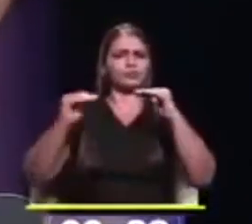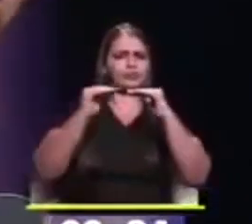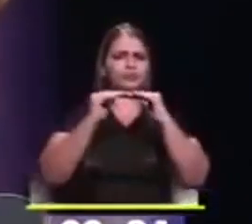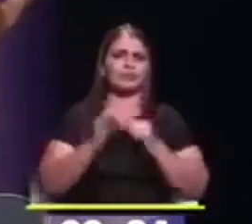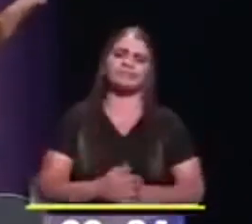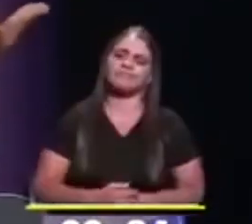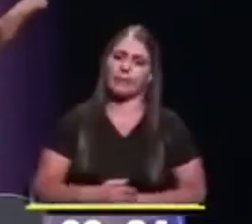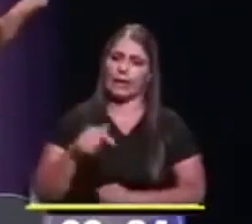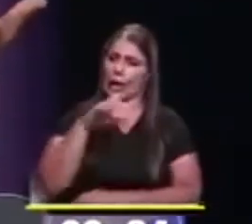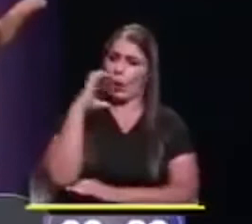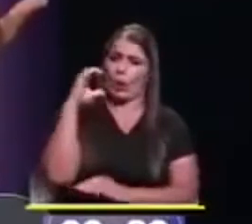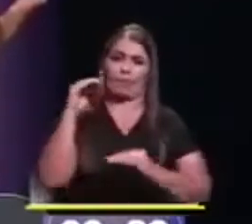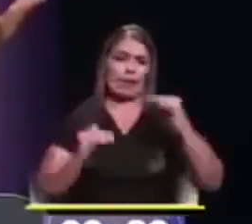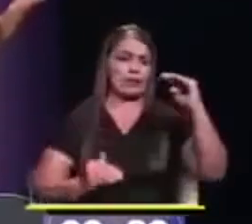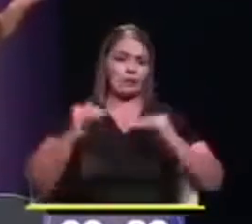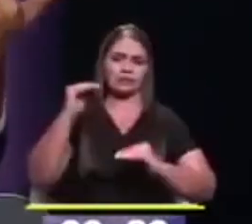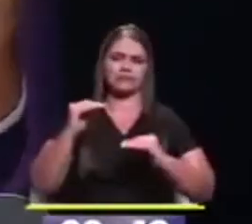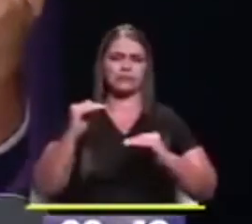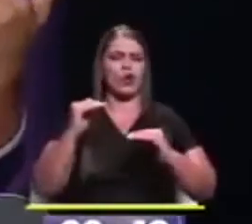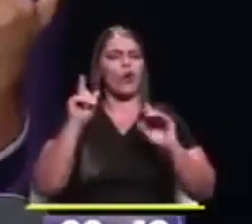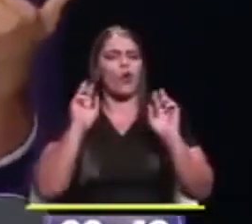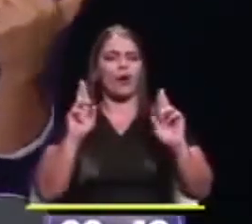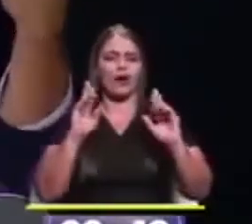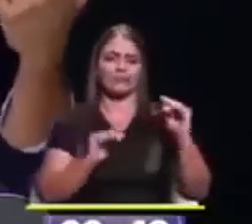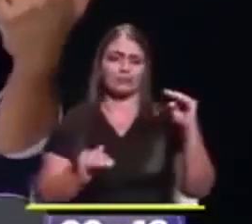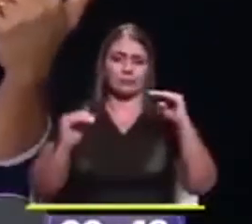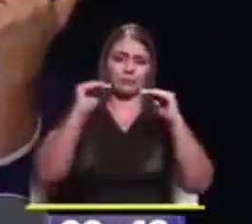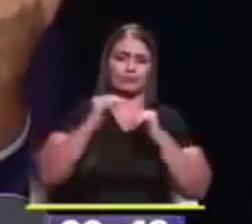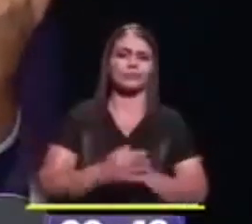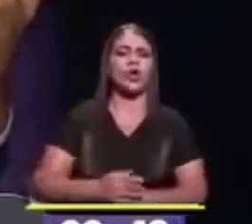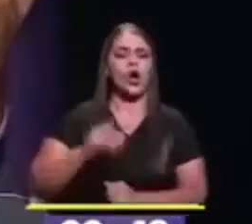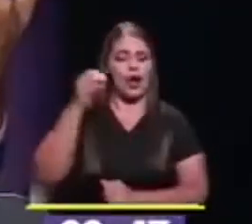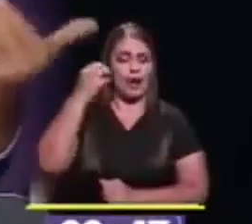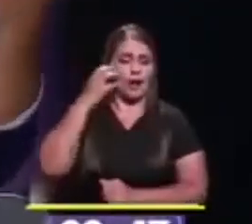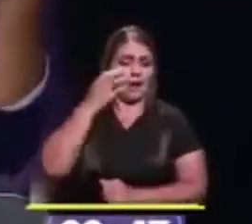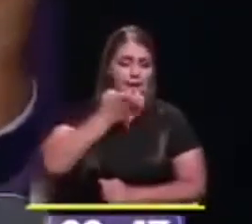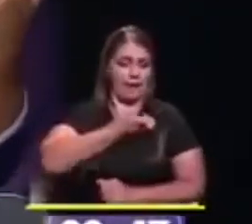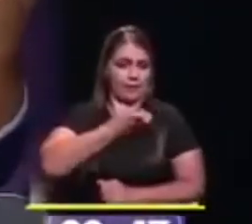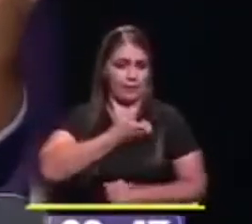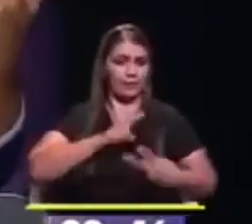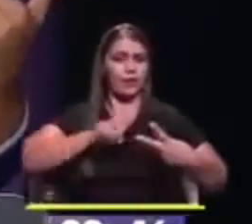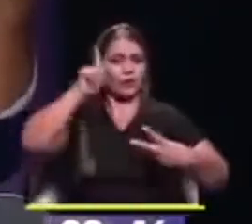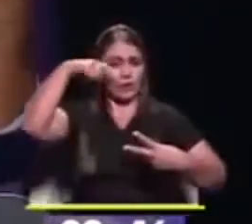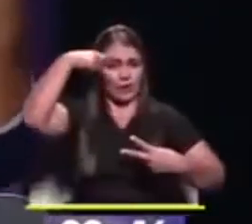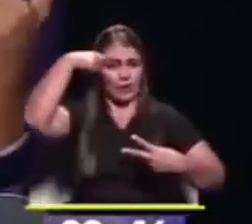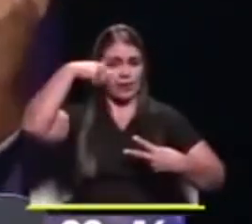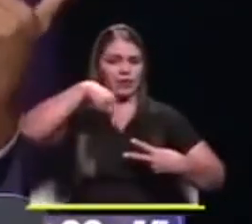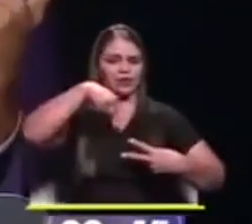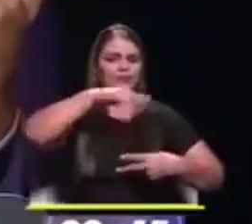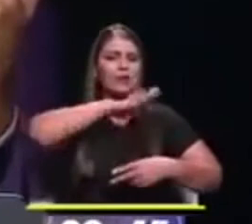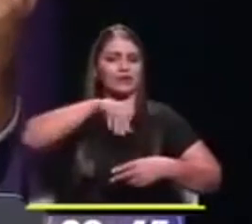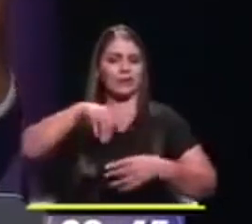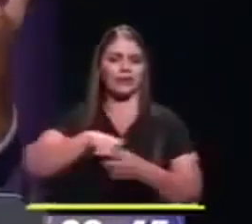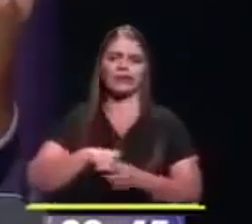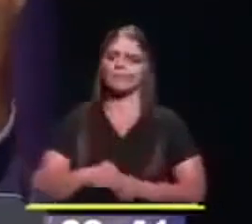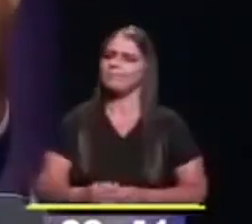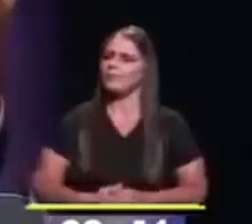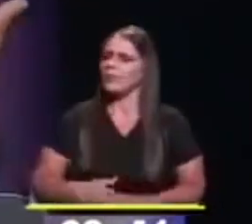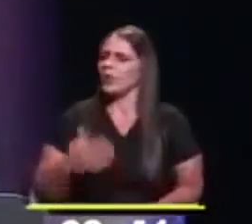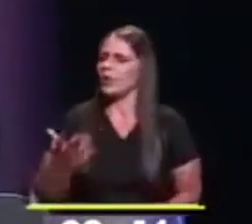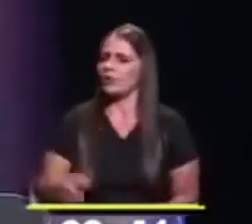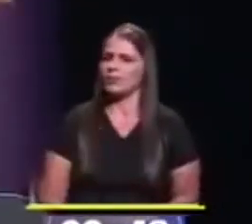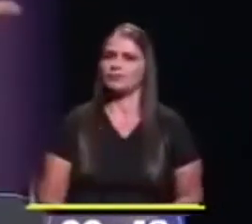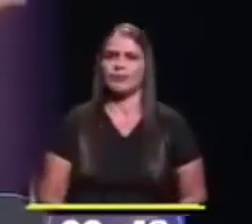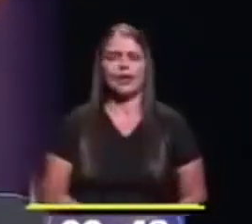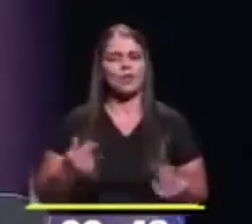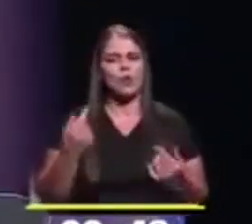desigual como nosotros tenemos en nuestro territorio. Yo fui alcalde de Medellín, gobernador de Antioquia, y empezamos transformando la política, la manera como se llega al